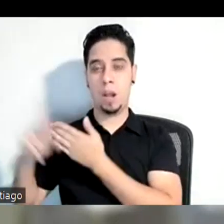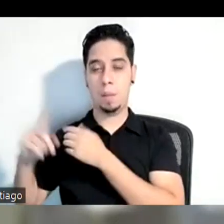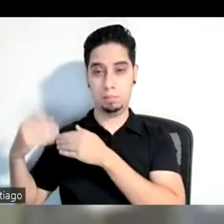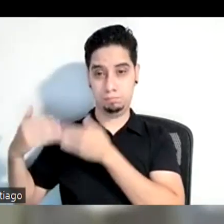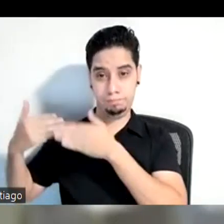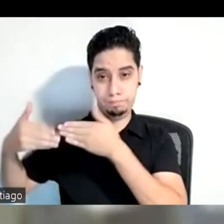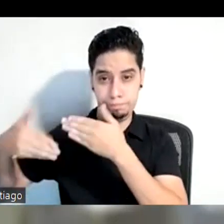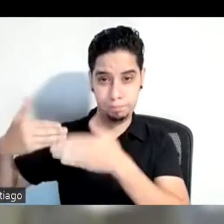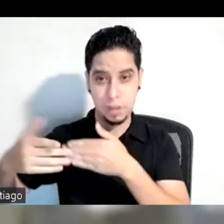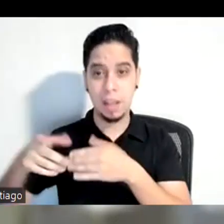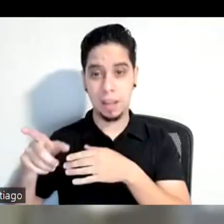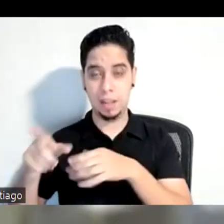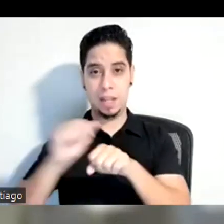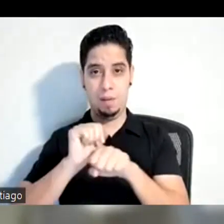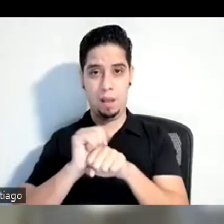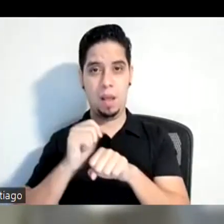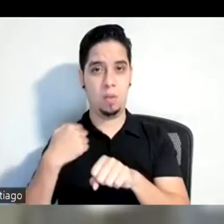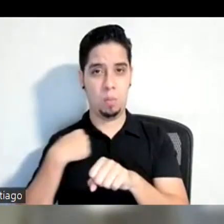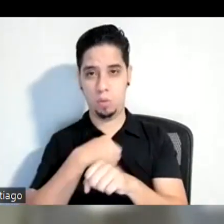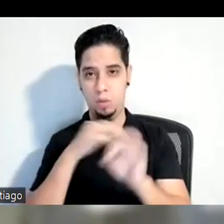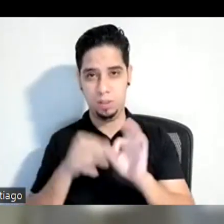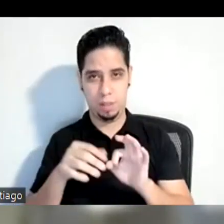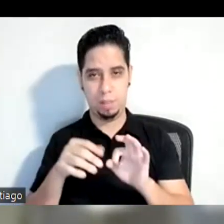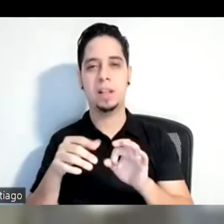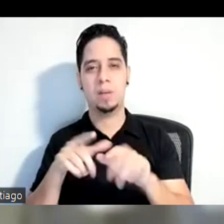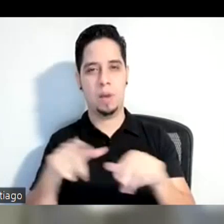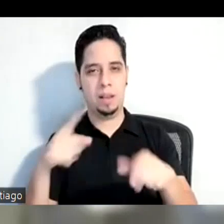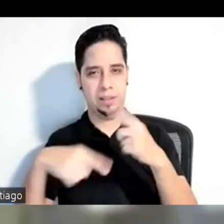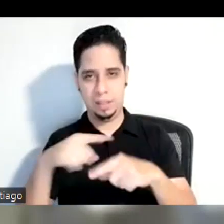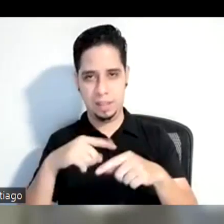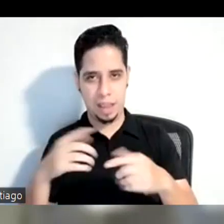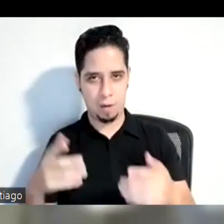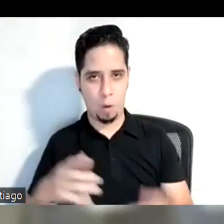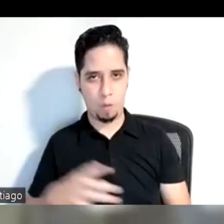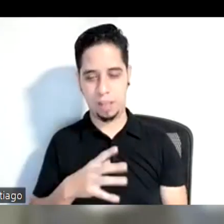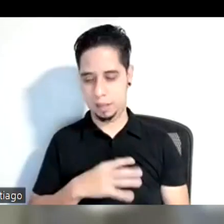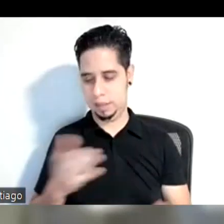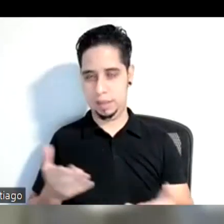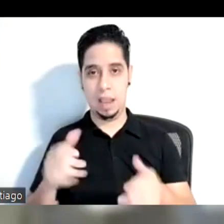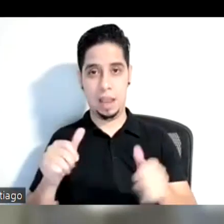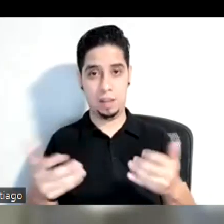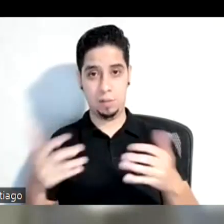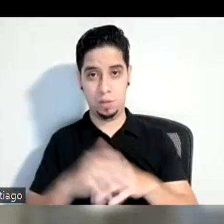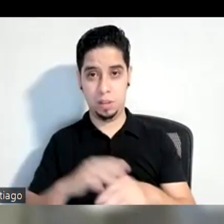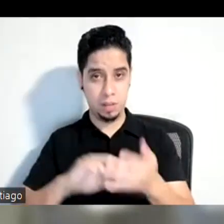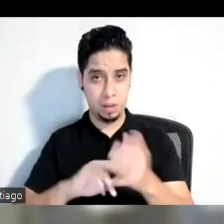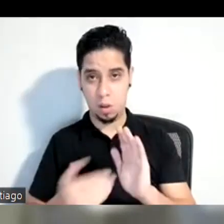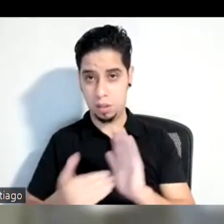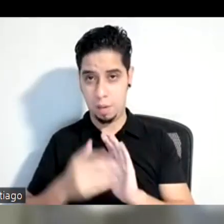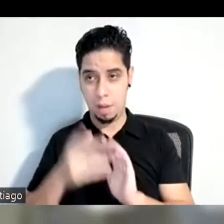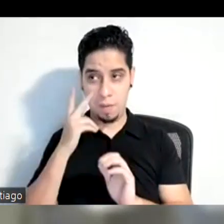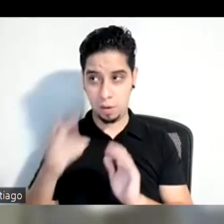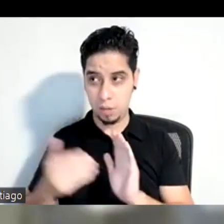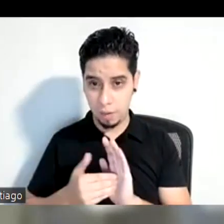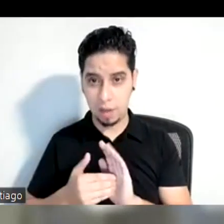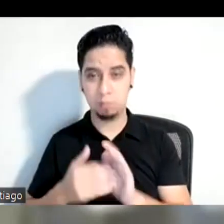nuestro intérprete oficial de Artefusión. Así que vuelva a ver los programas, vuelva a compartirlos, y